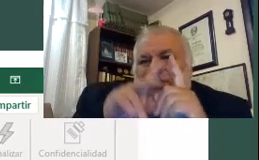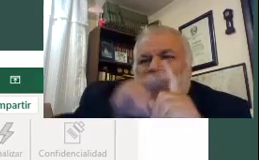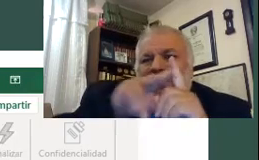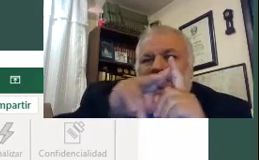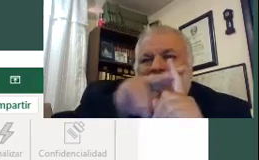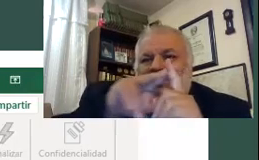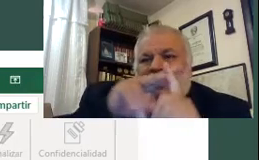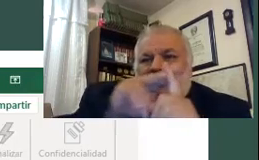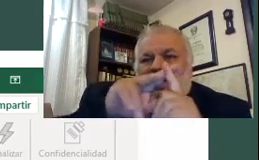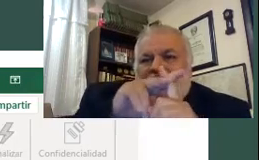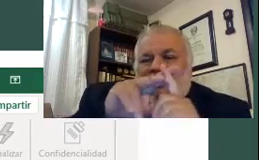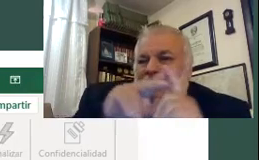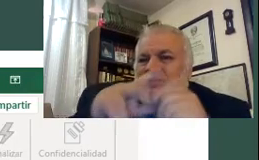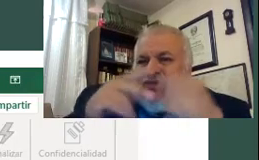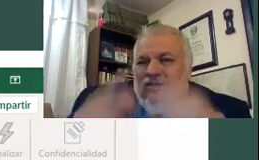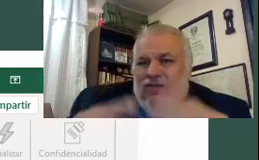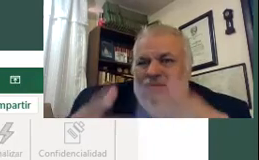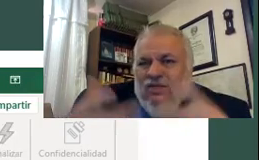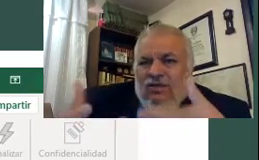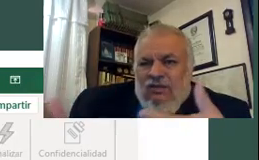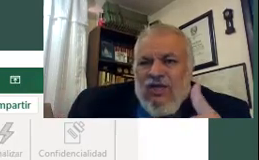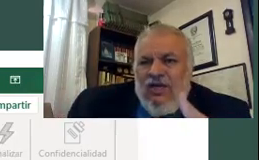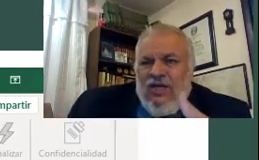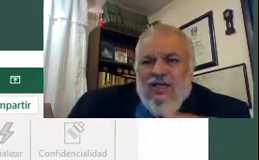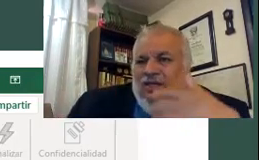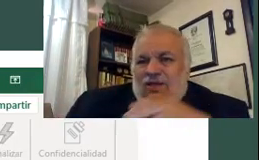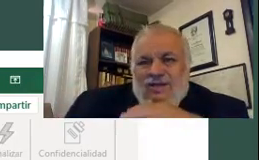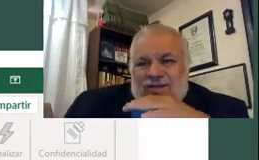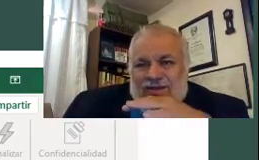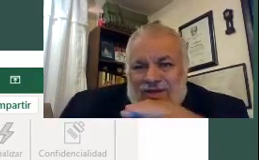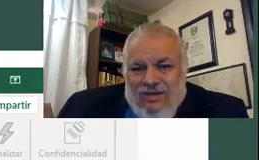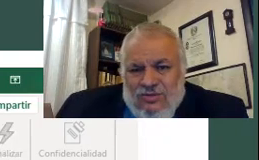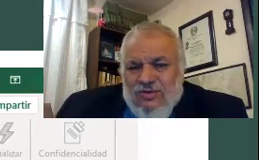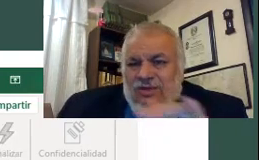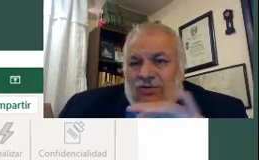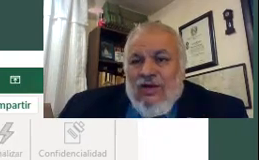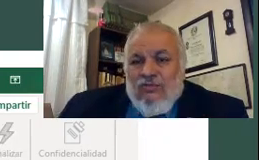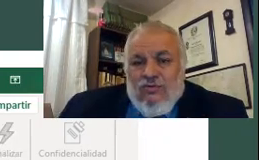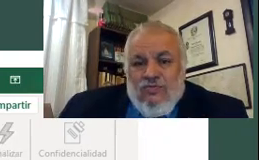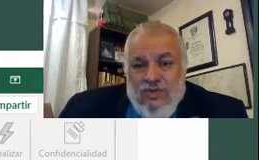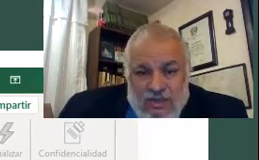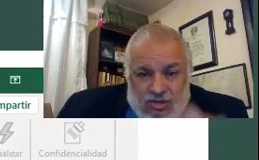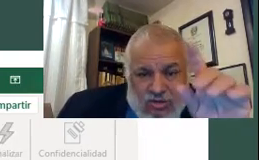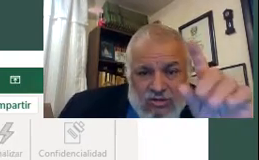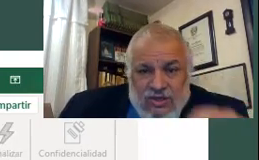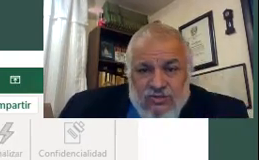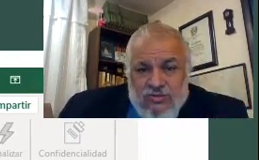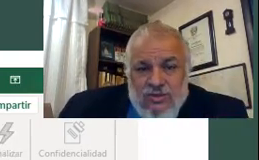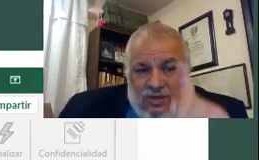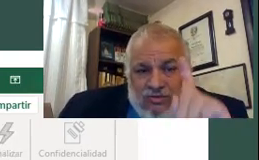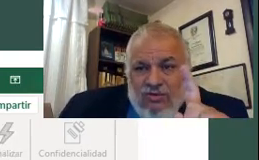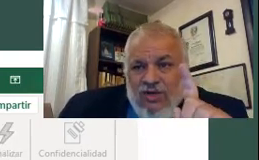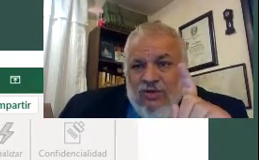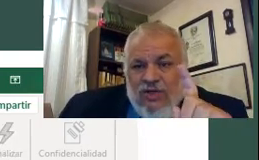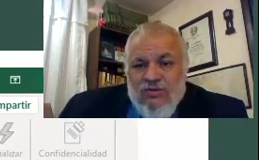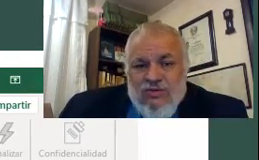No exactamente, pero está contenido. Esto estadísticamente significa que Eso es igual a 1. En todos los casos.